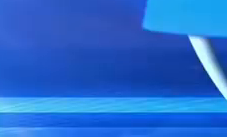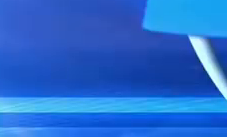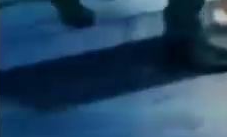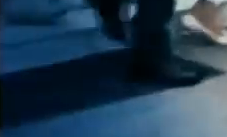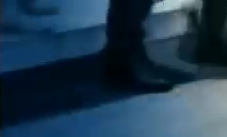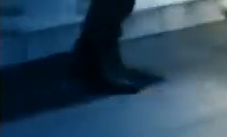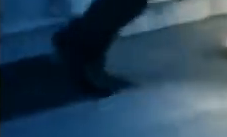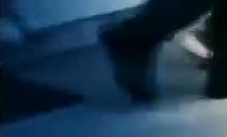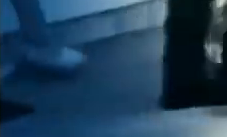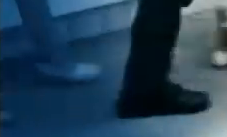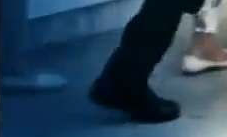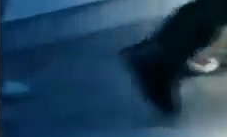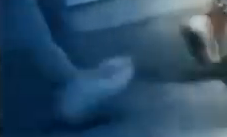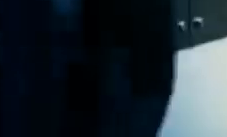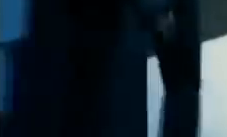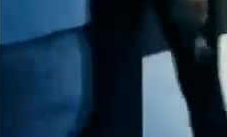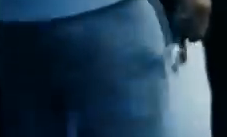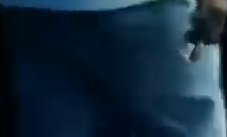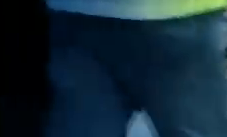pausa.